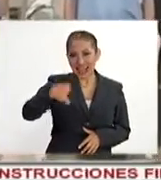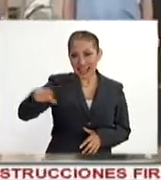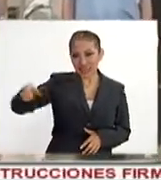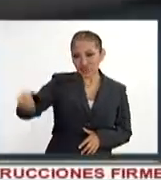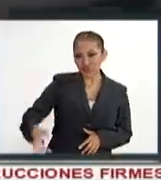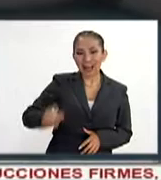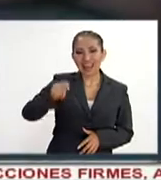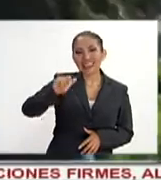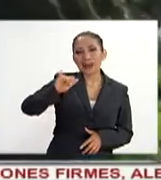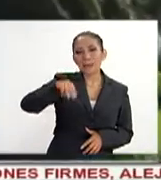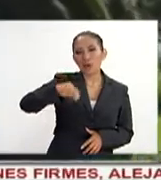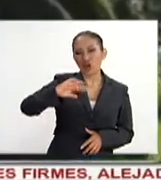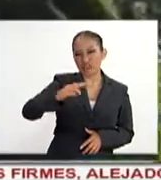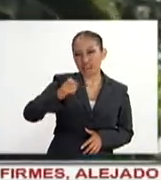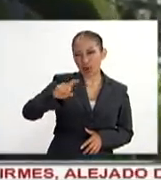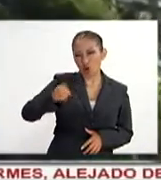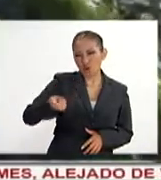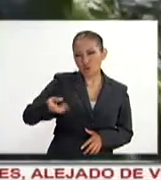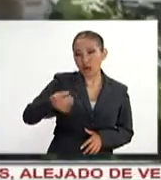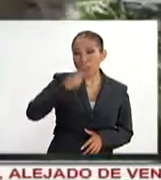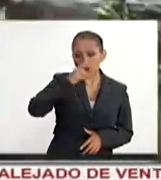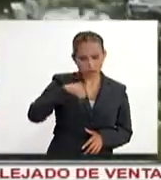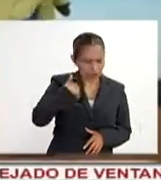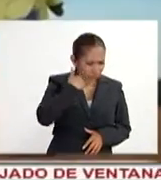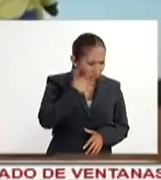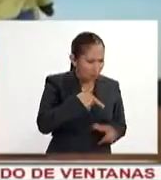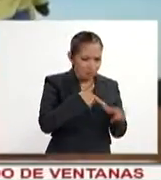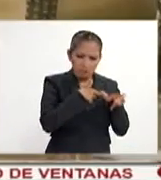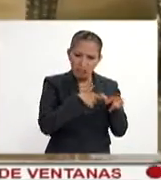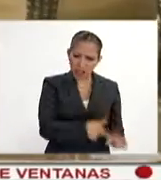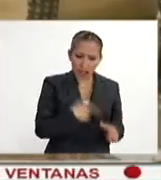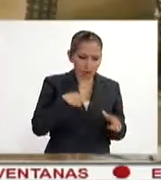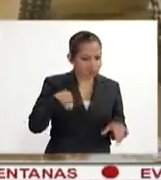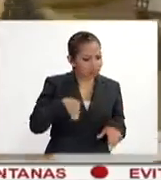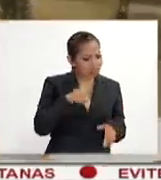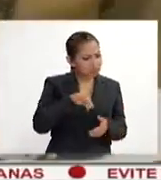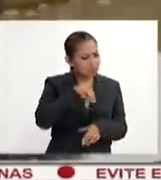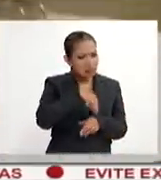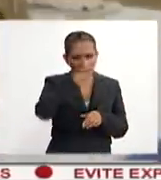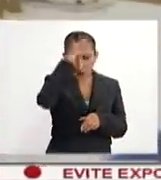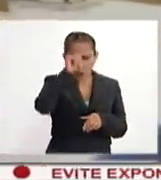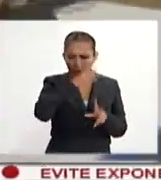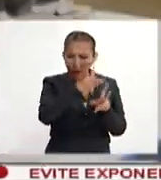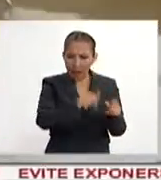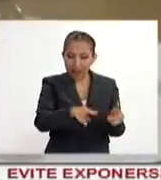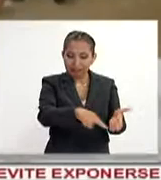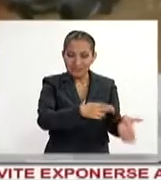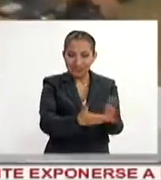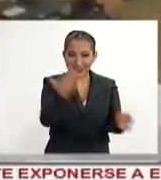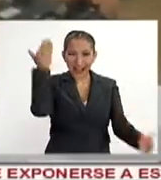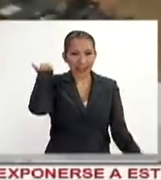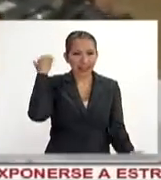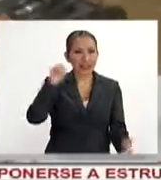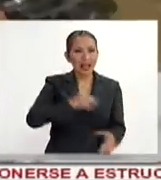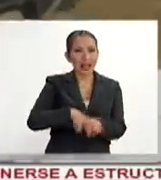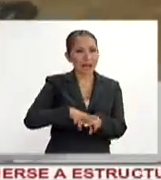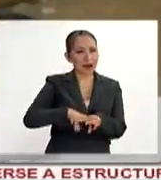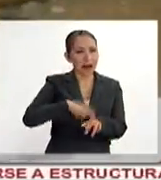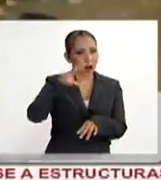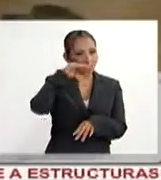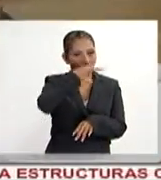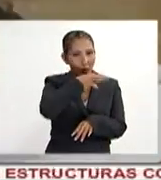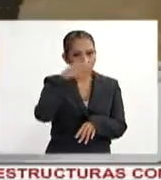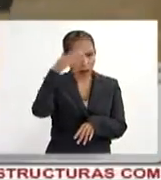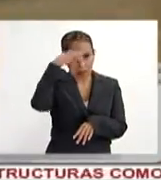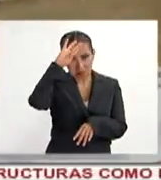alias Timochenko, manifestó su voluntad de continuar con la implementación de los acuerdos de paz firmada en La Habana, Cuba, y aseguró